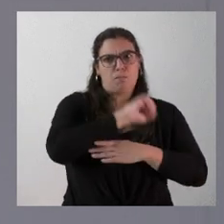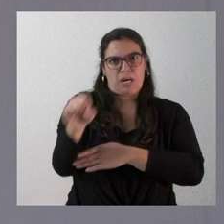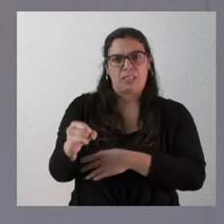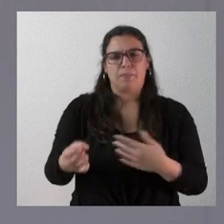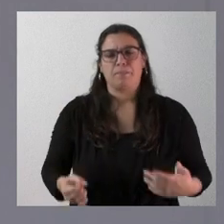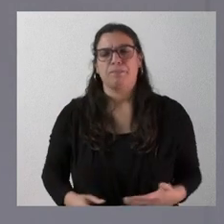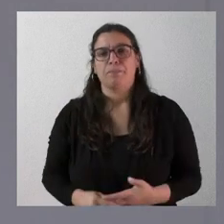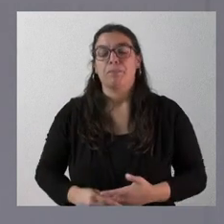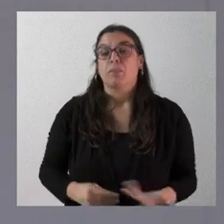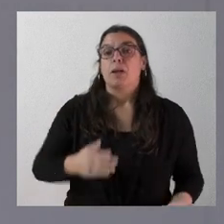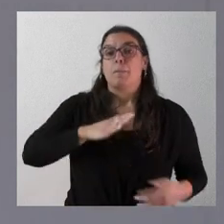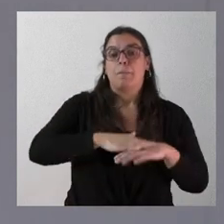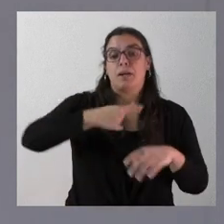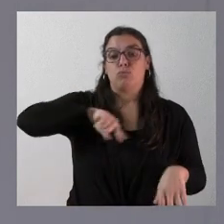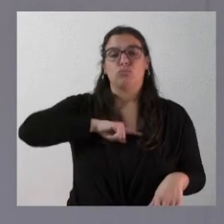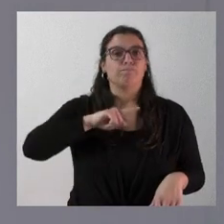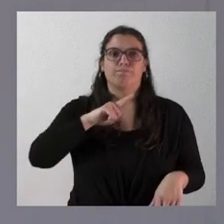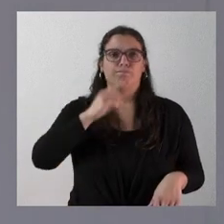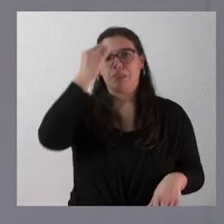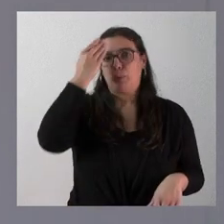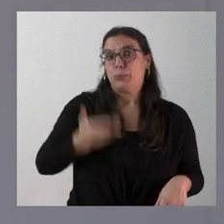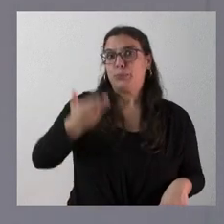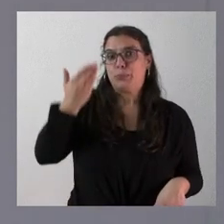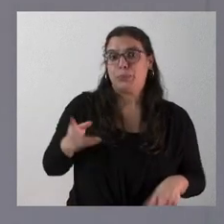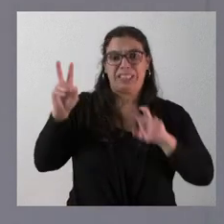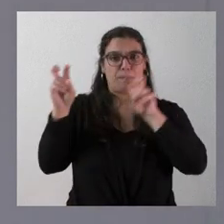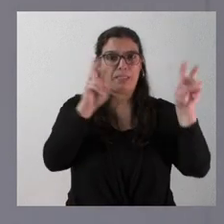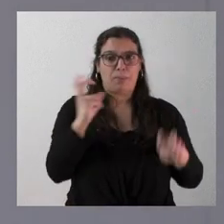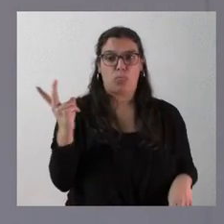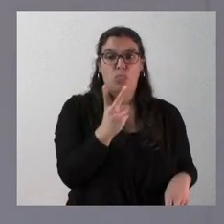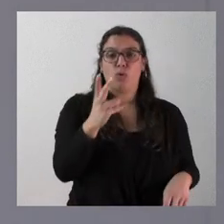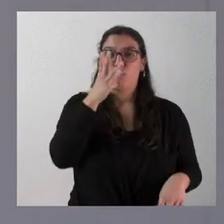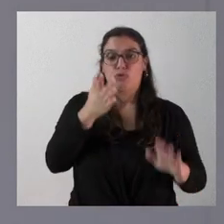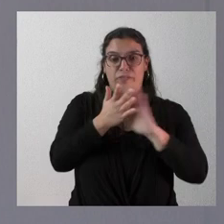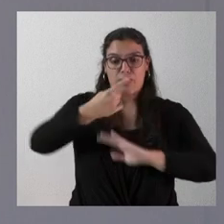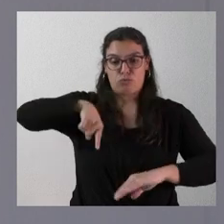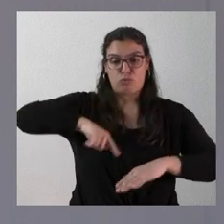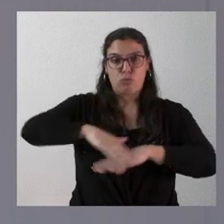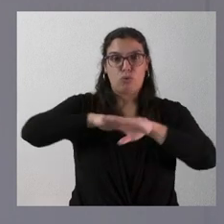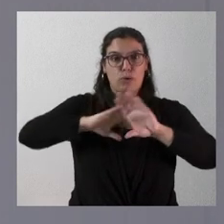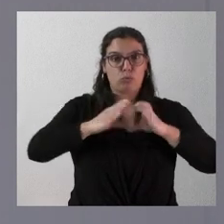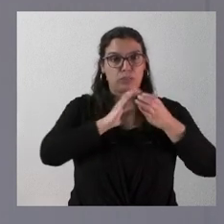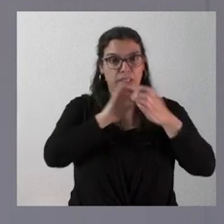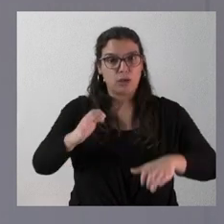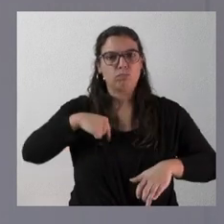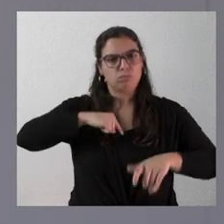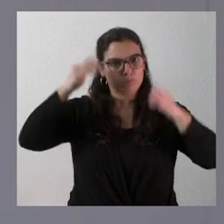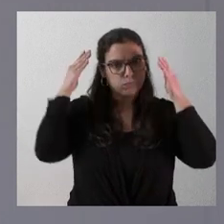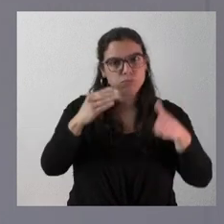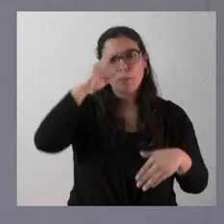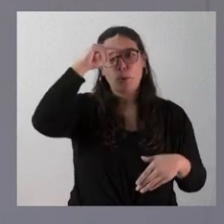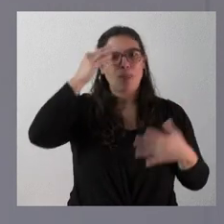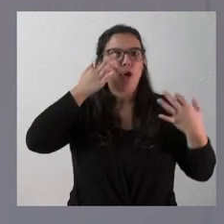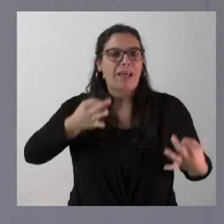y esto nos parece muy relevante tanto un tema como otro porque significa que este gobierno la junta de castillero está muy centrado en las preocupaciones